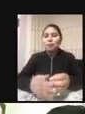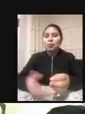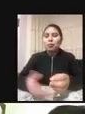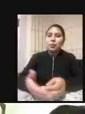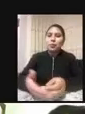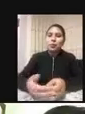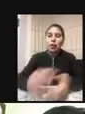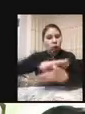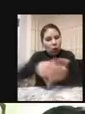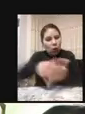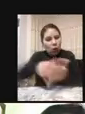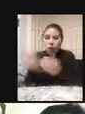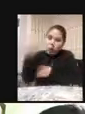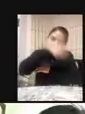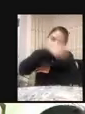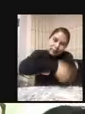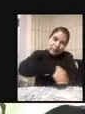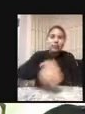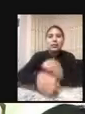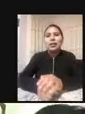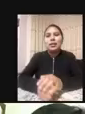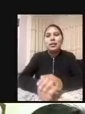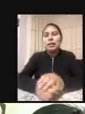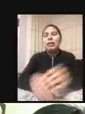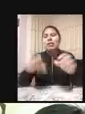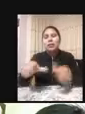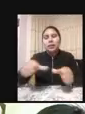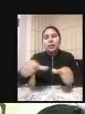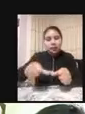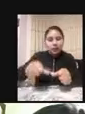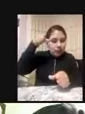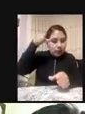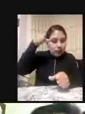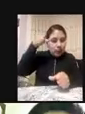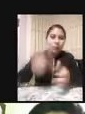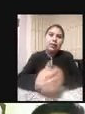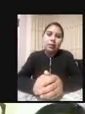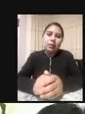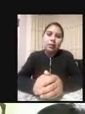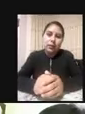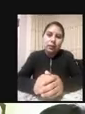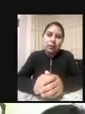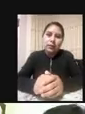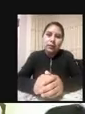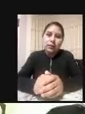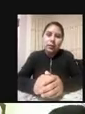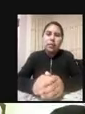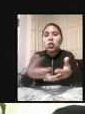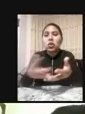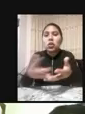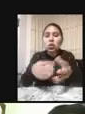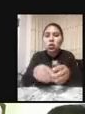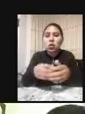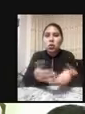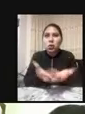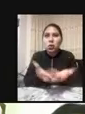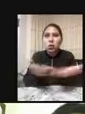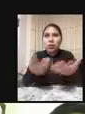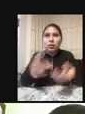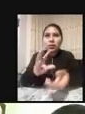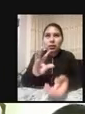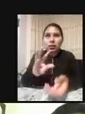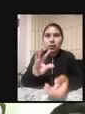que en algún rato el Pepito se acuerde de lo que es una manzana. Y cuando yo le diga la manzana, él agarre y me muestre. Entonces hay que